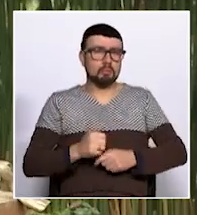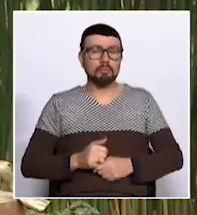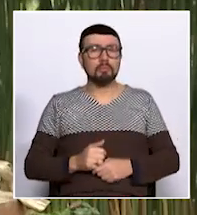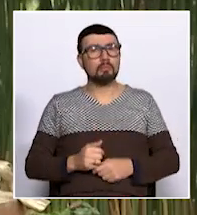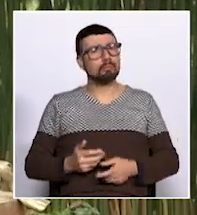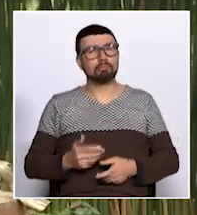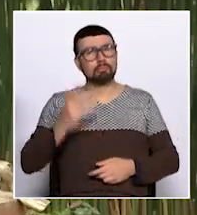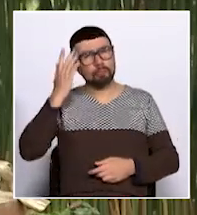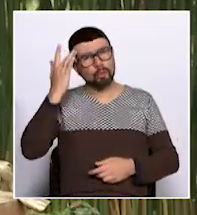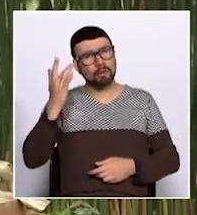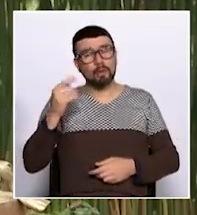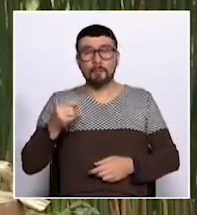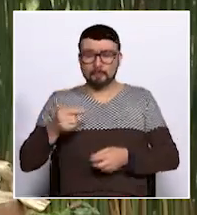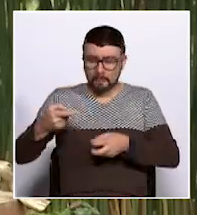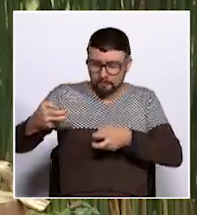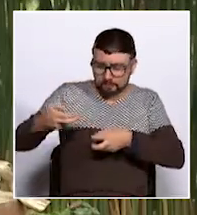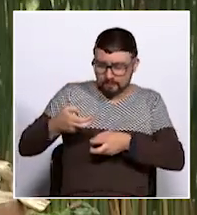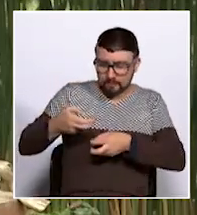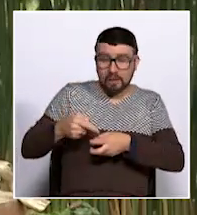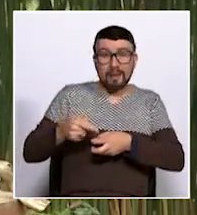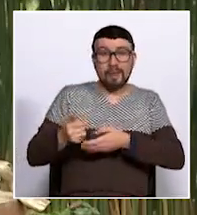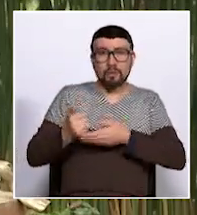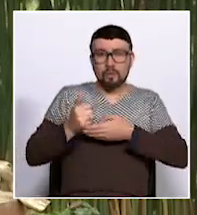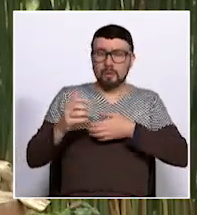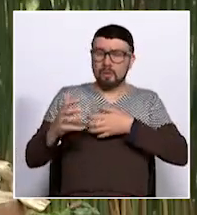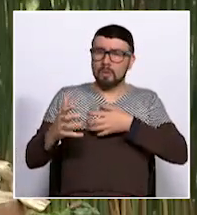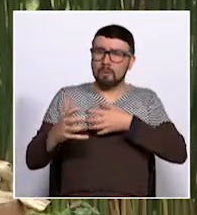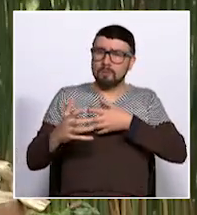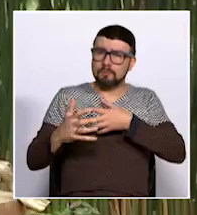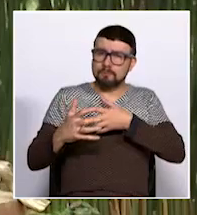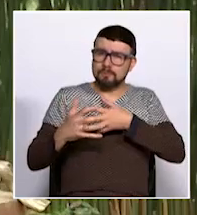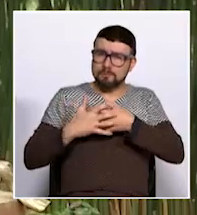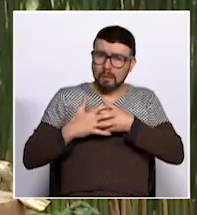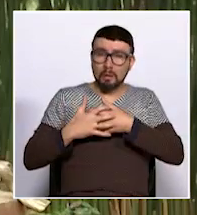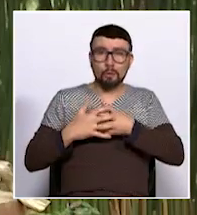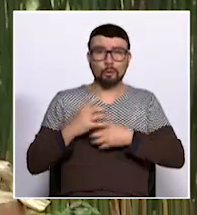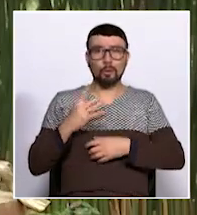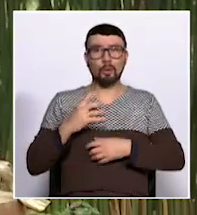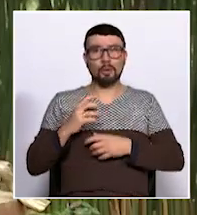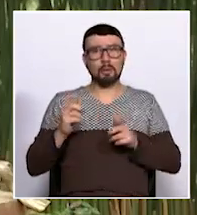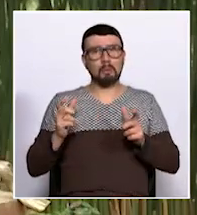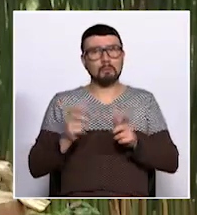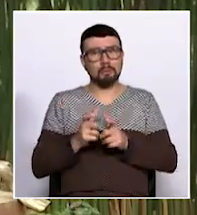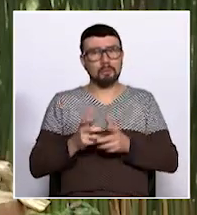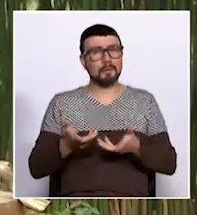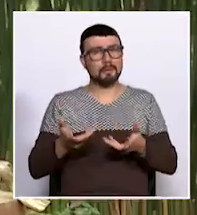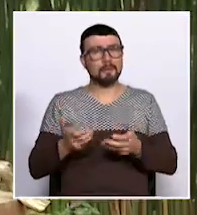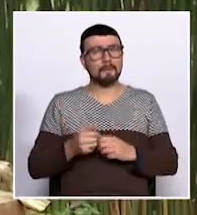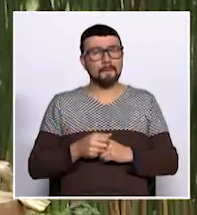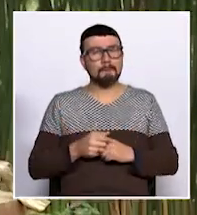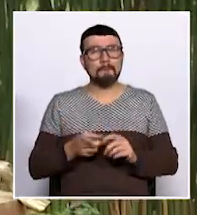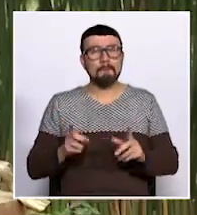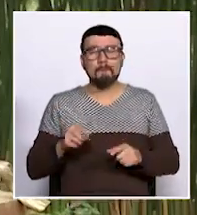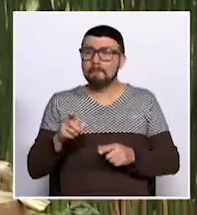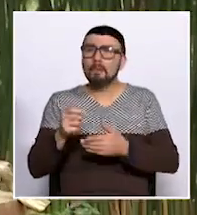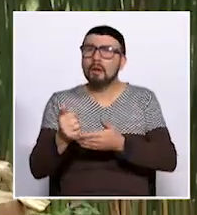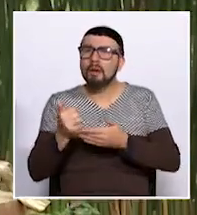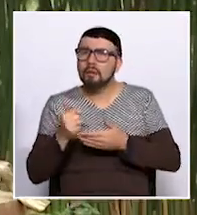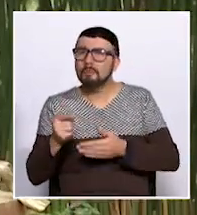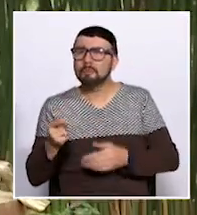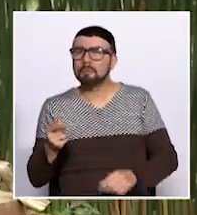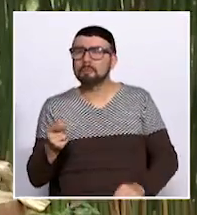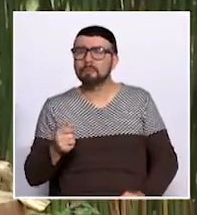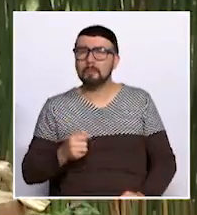eso produce un proceso antiinflamatorio, disminuye el dolor, y muchas veces también lo que nos ayuda